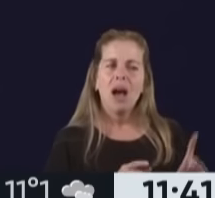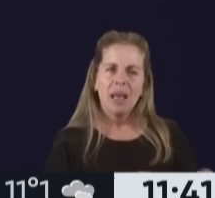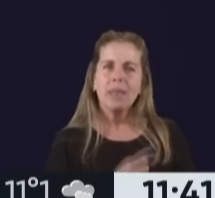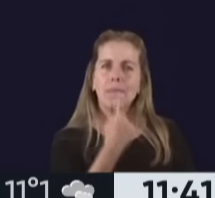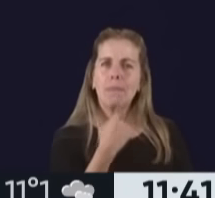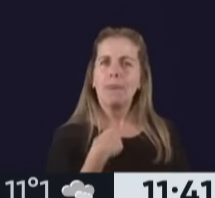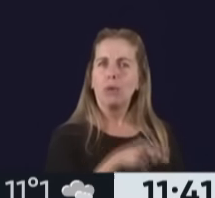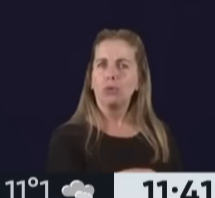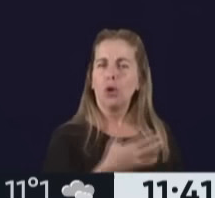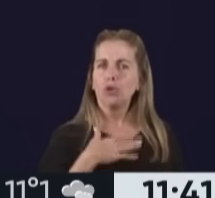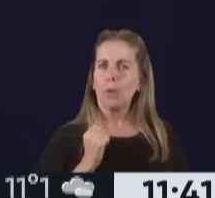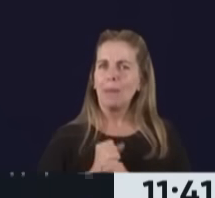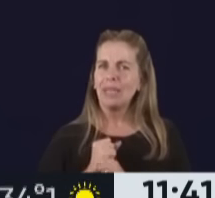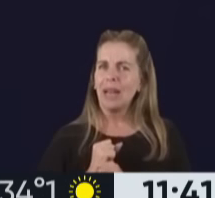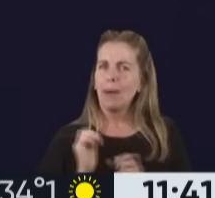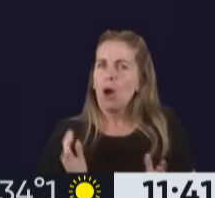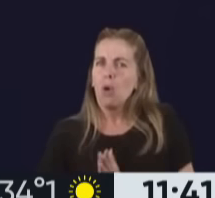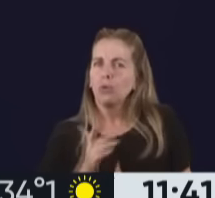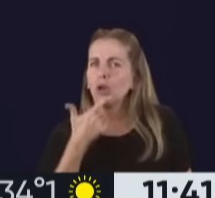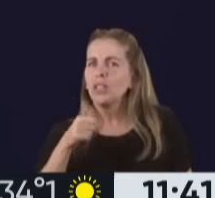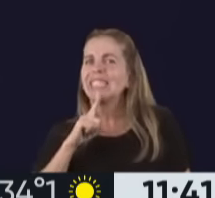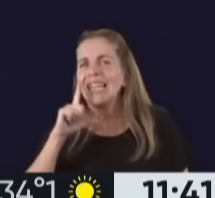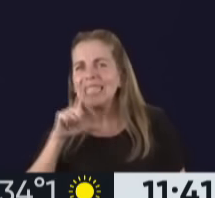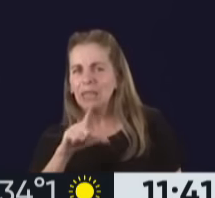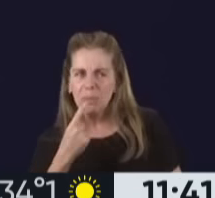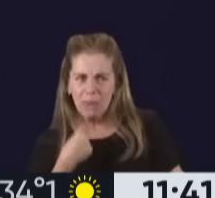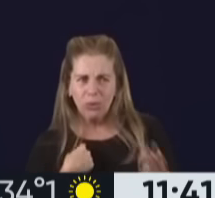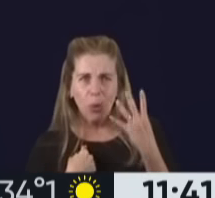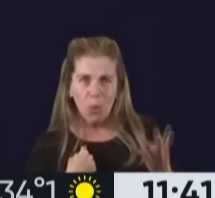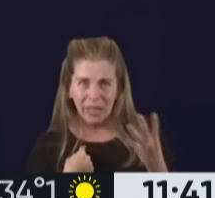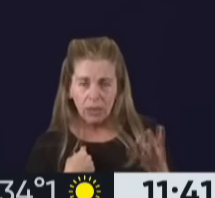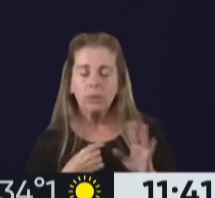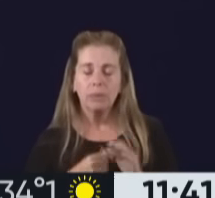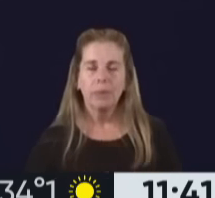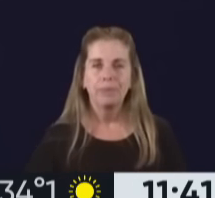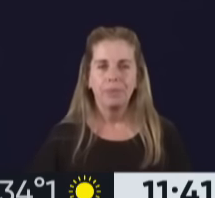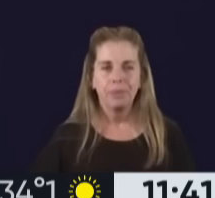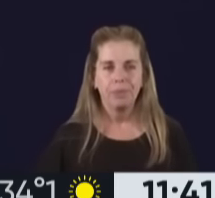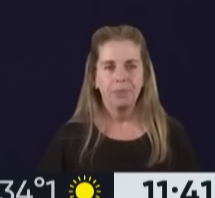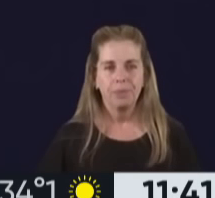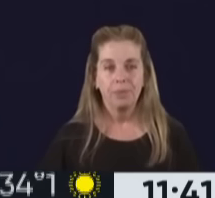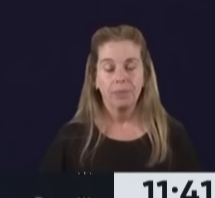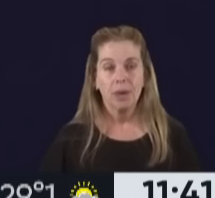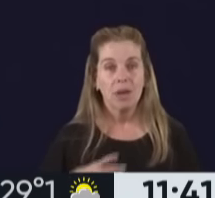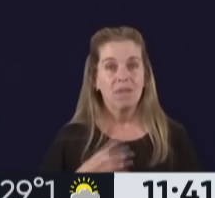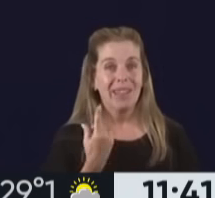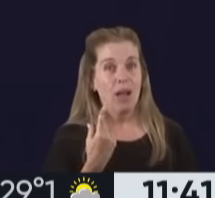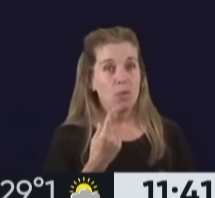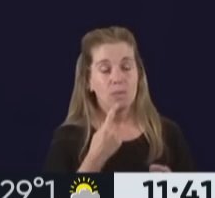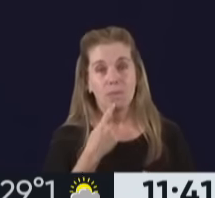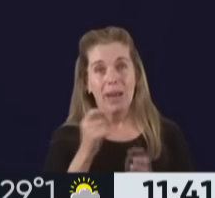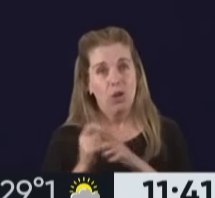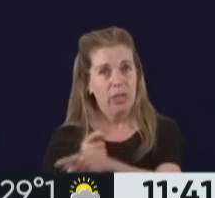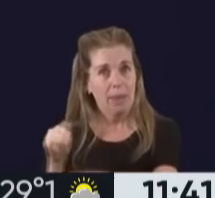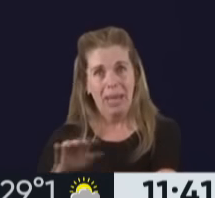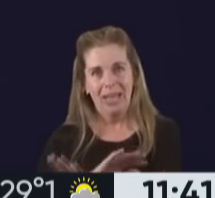con el trabajo mío con Diego Santilli. Me hizo 4 preguntas. Bien. O sea que queda uno solo por preguntar después,